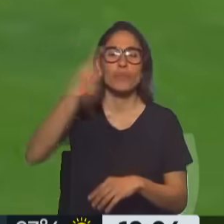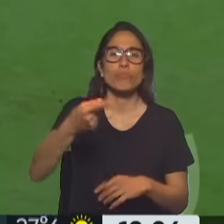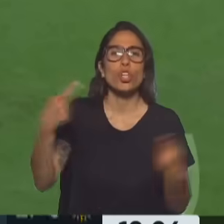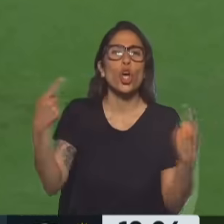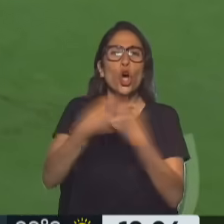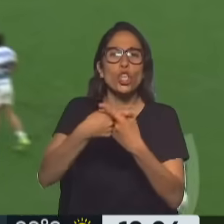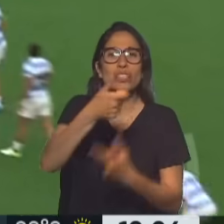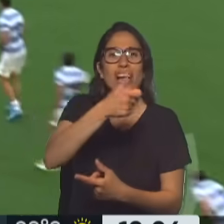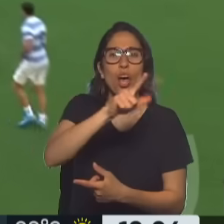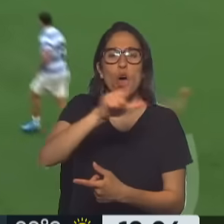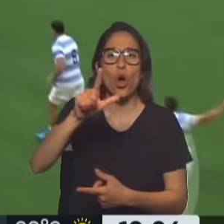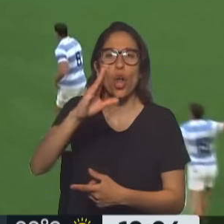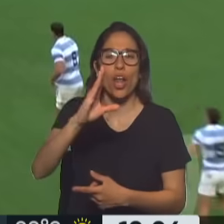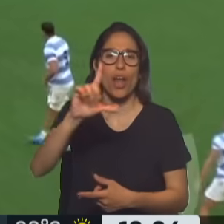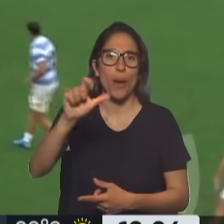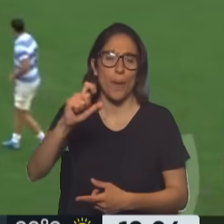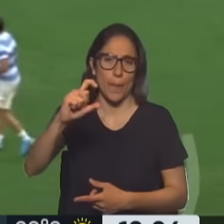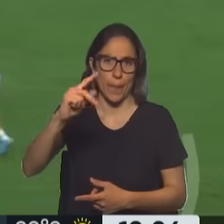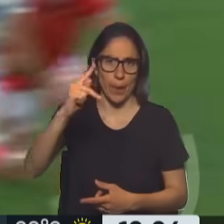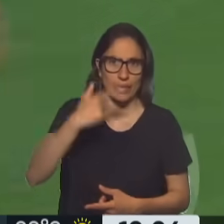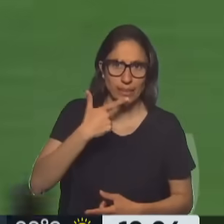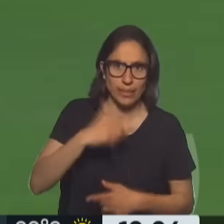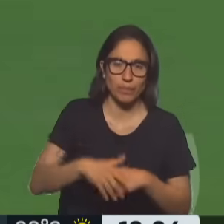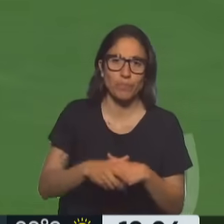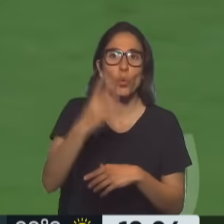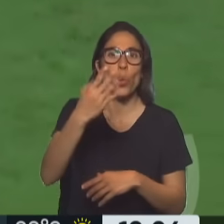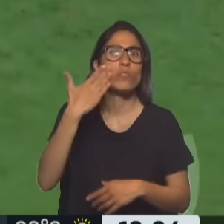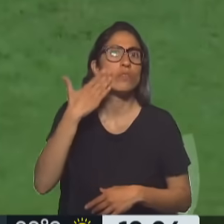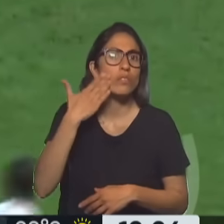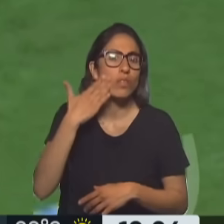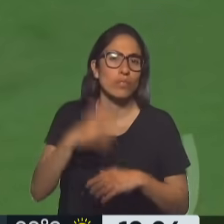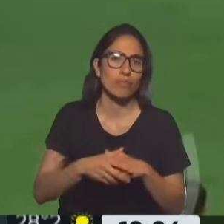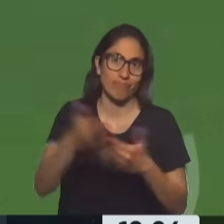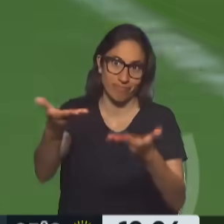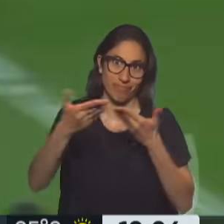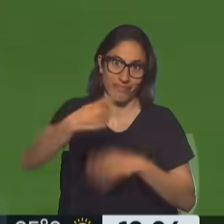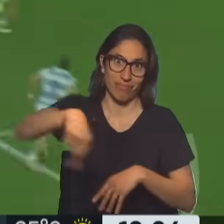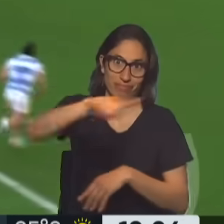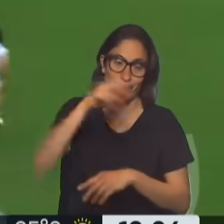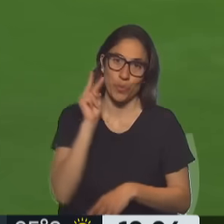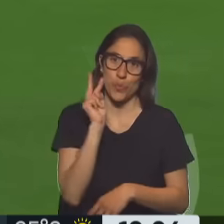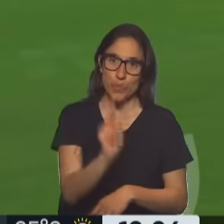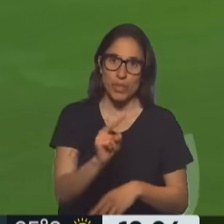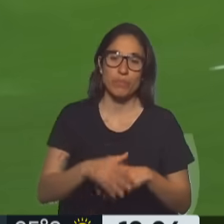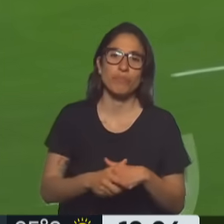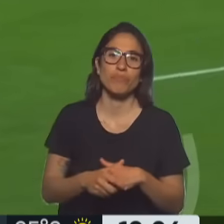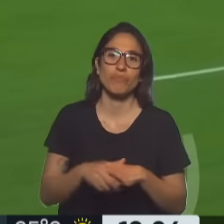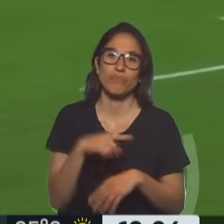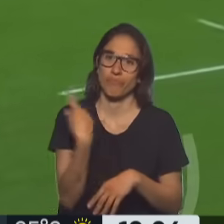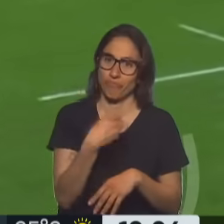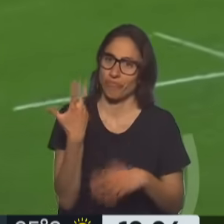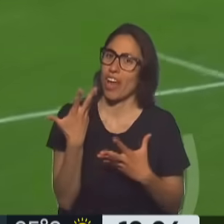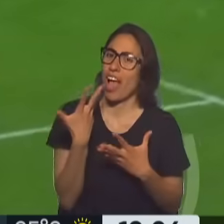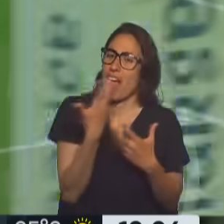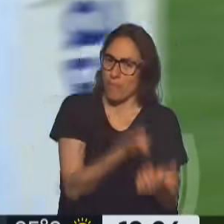las 4 de la tarde. Obviamente, estamos invitando a la gente por nuestra pantalla. Obvio. Estamos acompañando a todas las selecciones argentinas en el